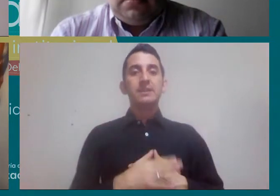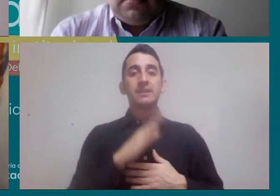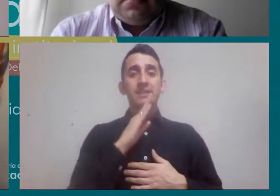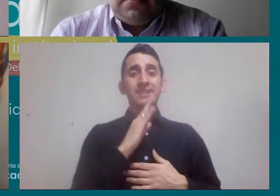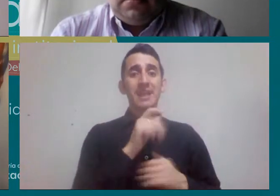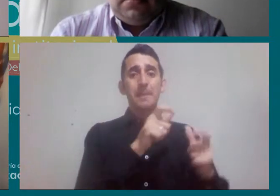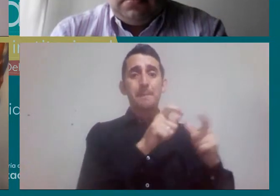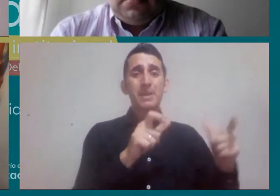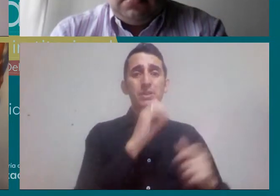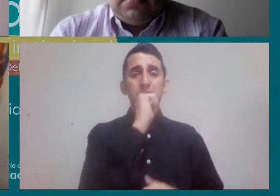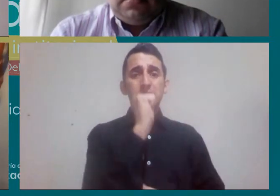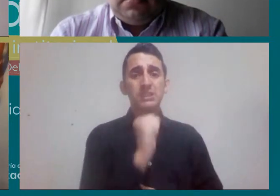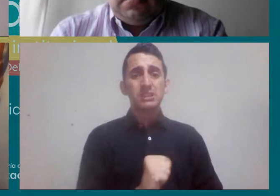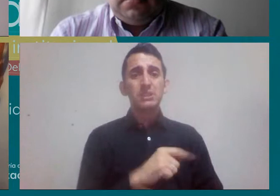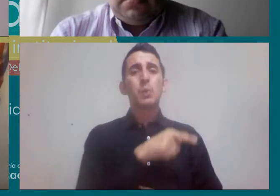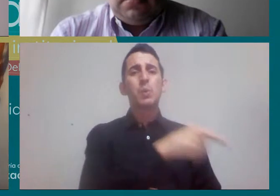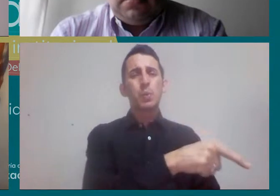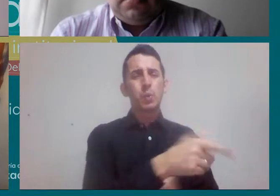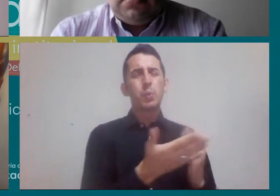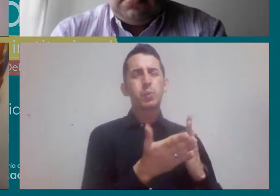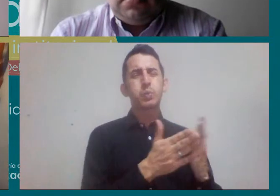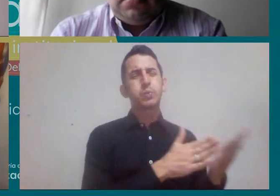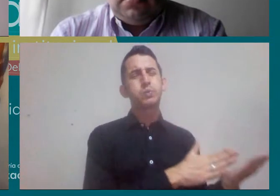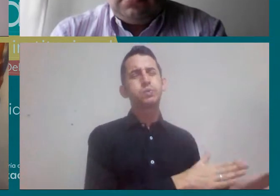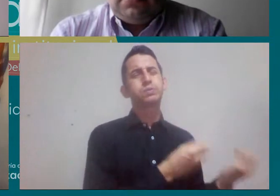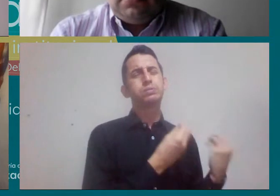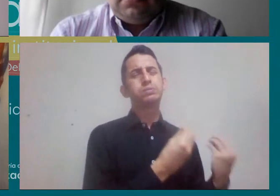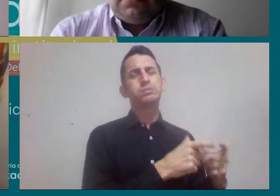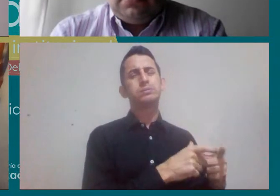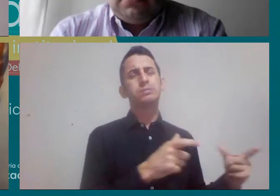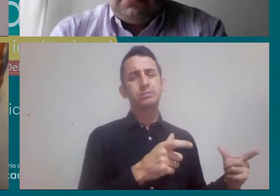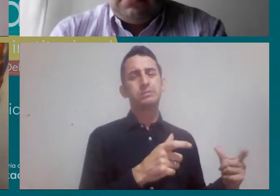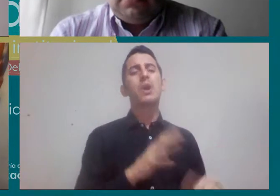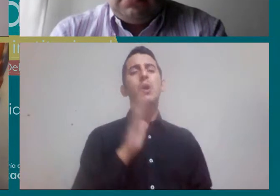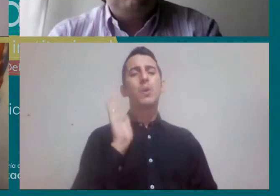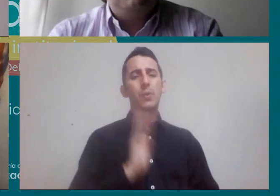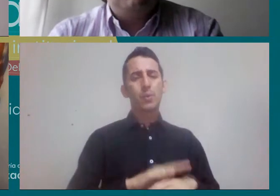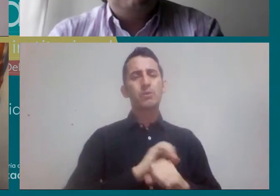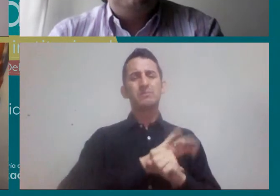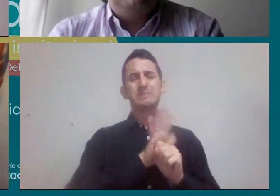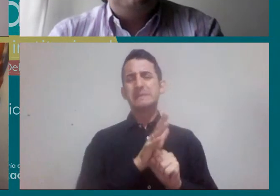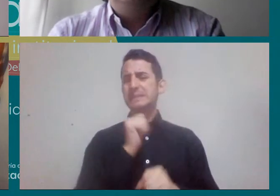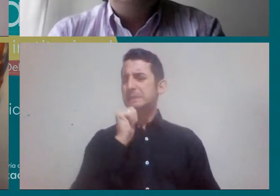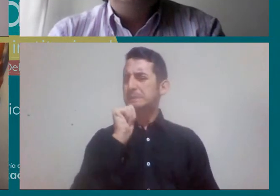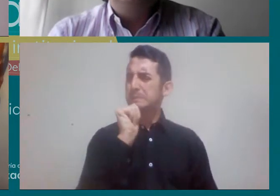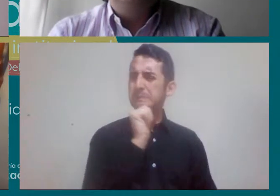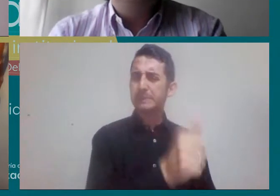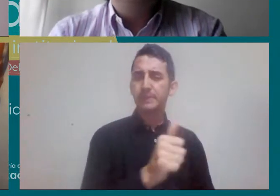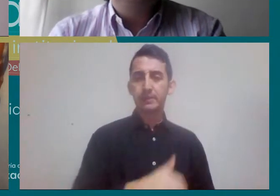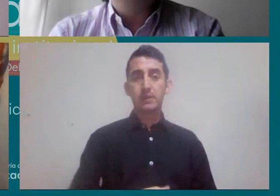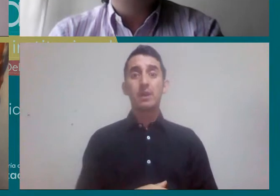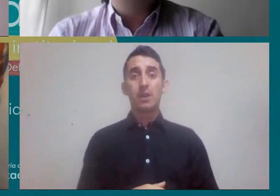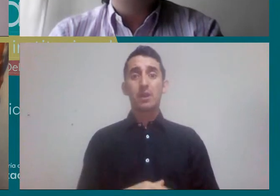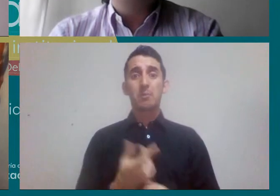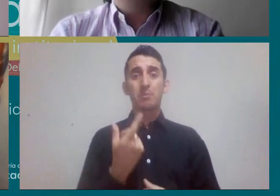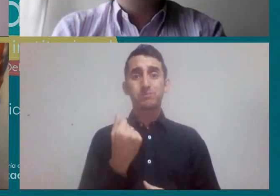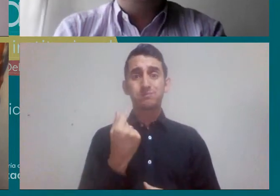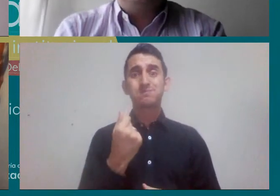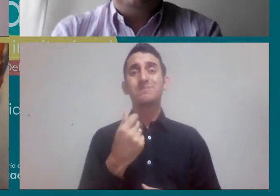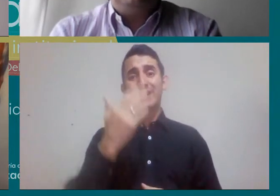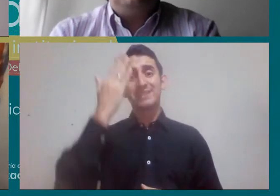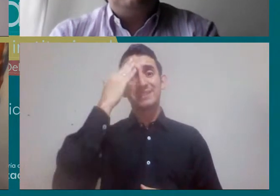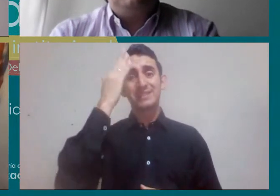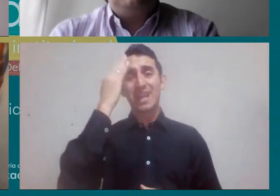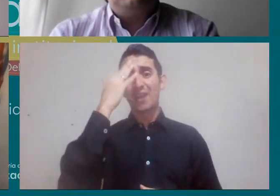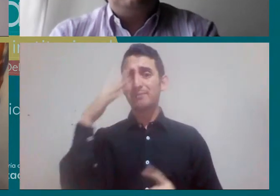personas mayores pues nos han abandonado con esta catástrofe salvaje. Y luego, bueno, pues a nivel económico me imagino que exactamente igual